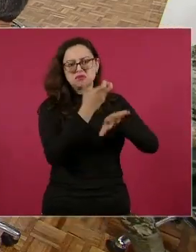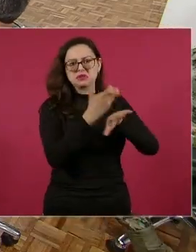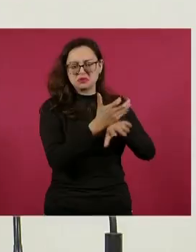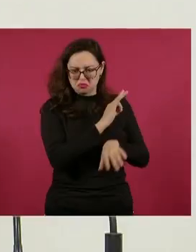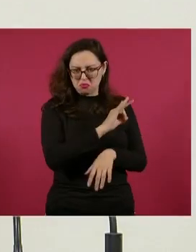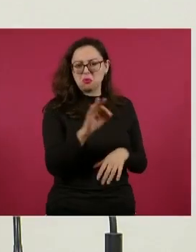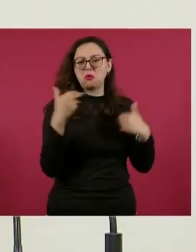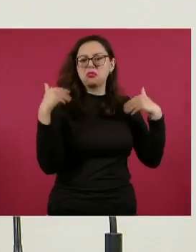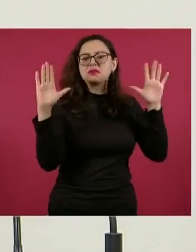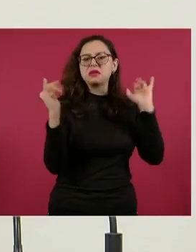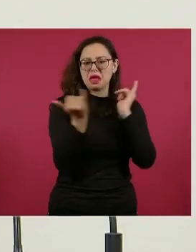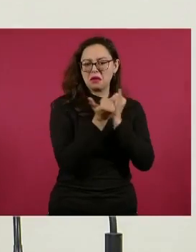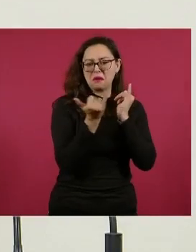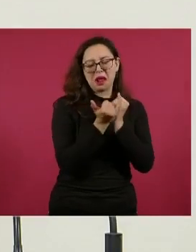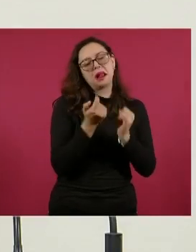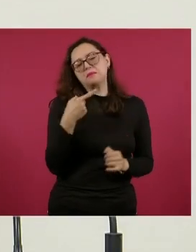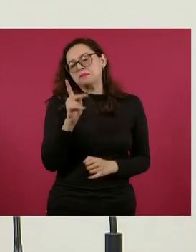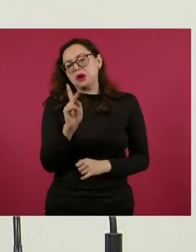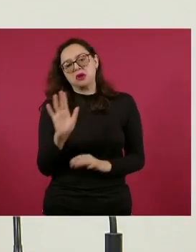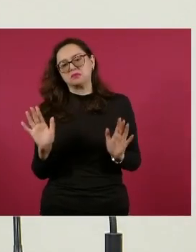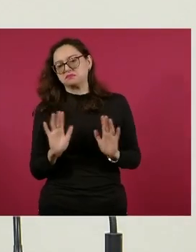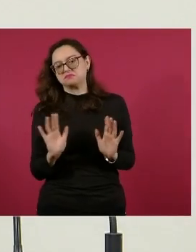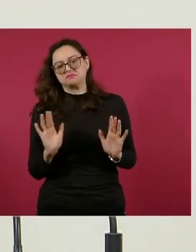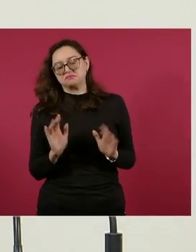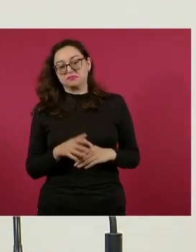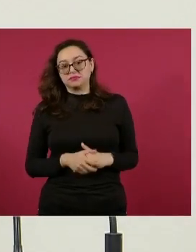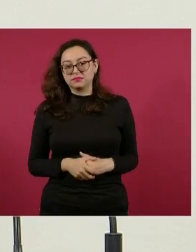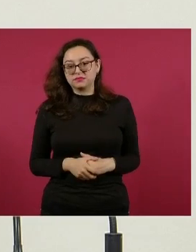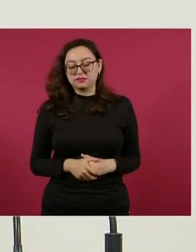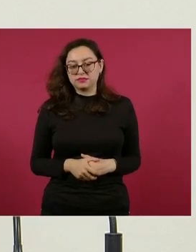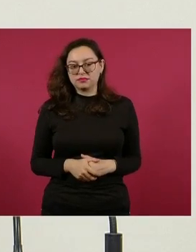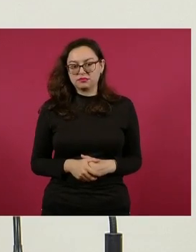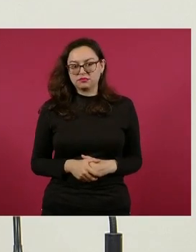O sea, sí, pero eso es la ley de la selva.